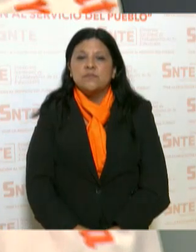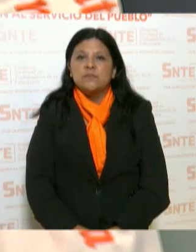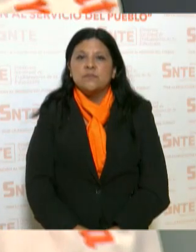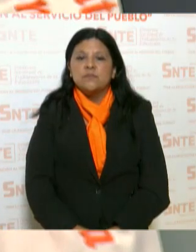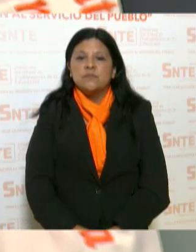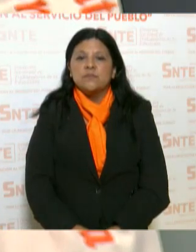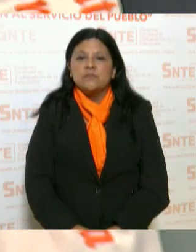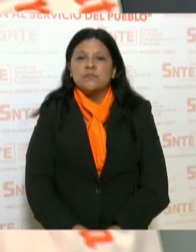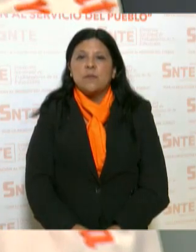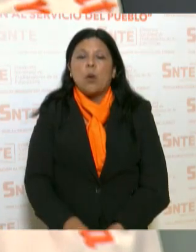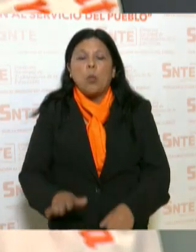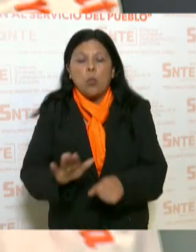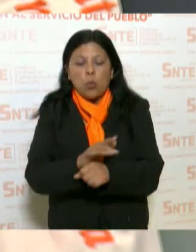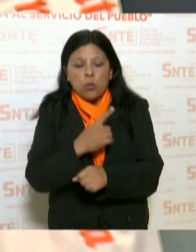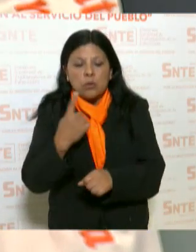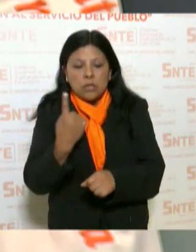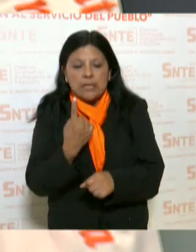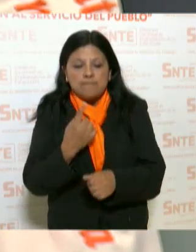querían